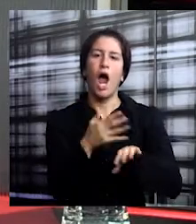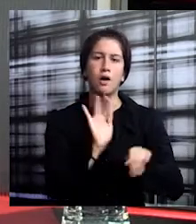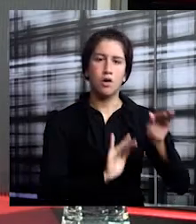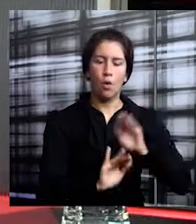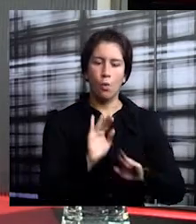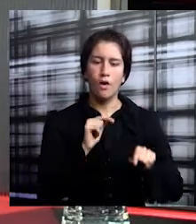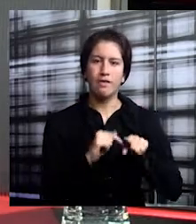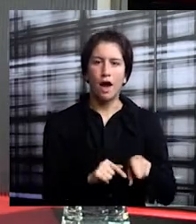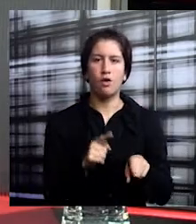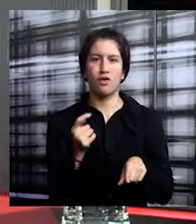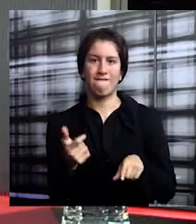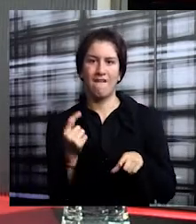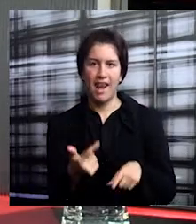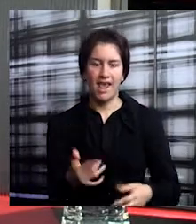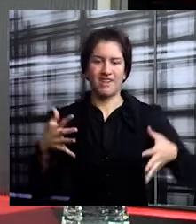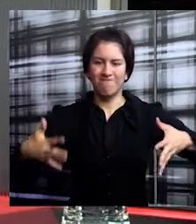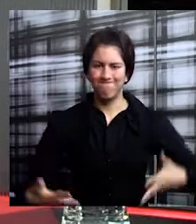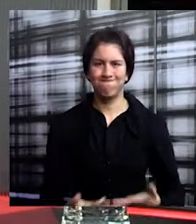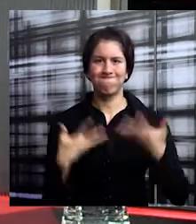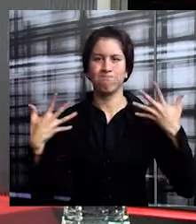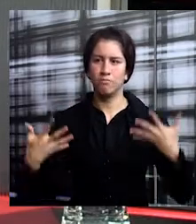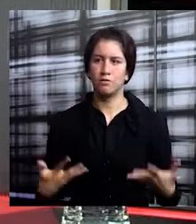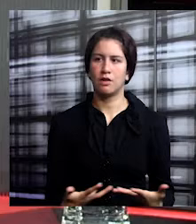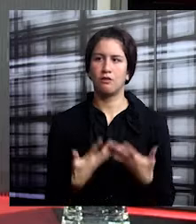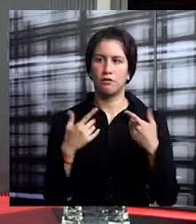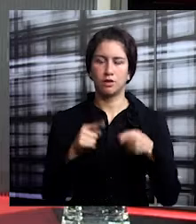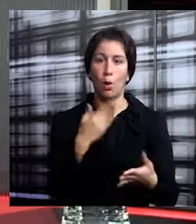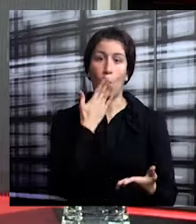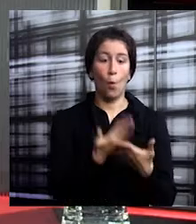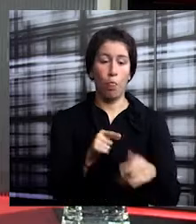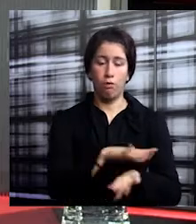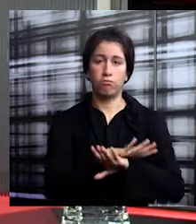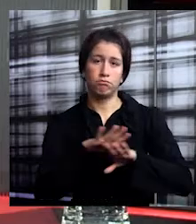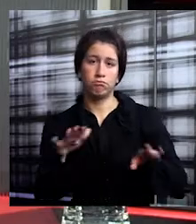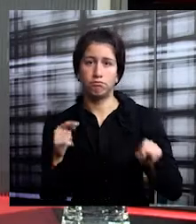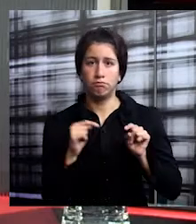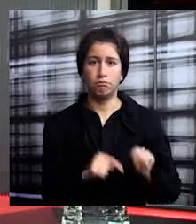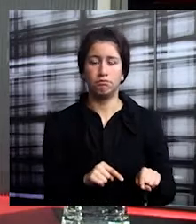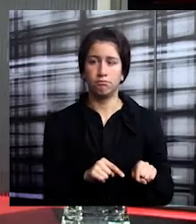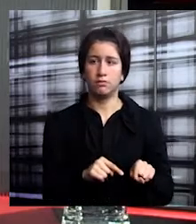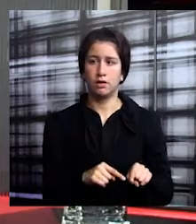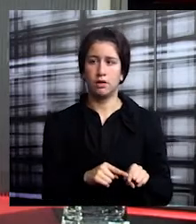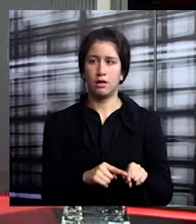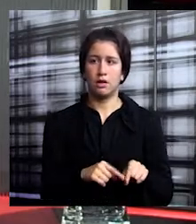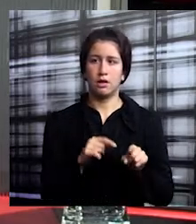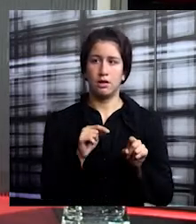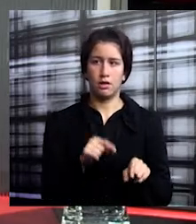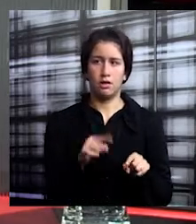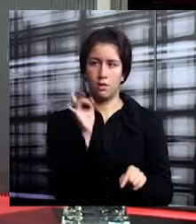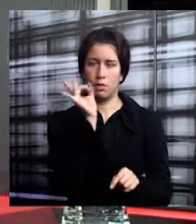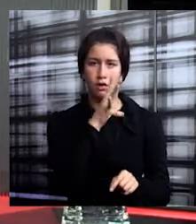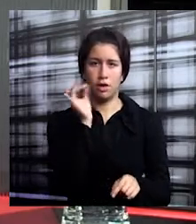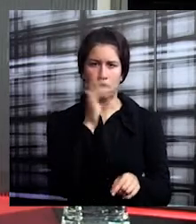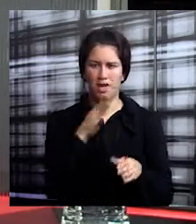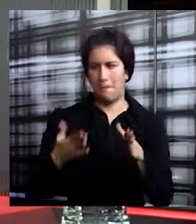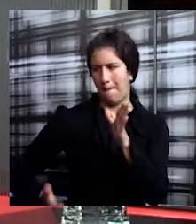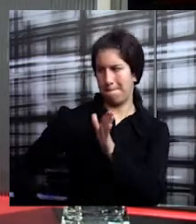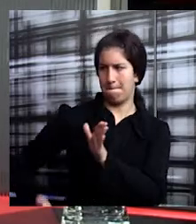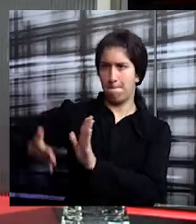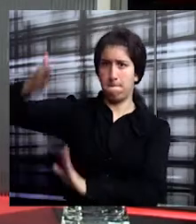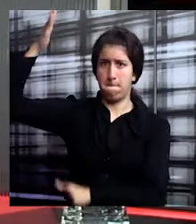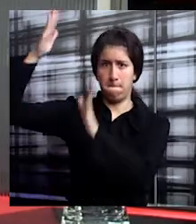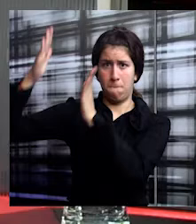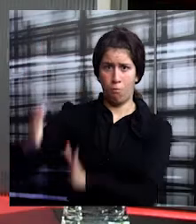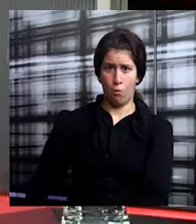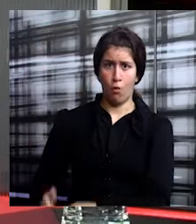posible reforzar, porque cuando se terminan esas limitaciones, que son la última muralla, digamos, antes de la fuerza bruta